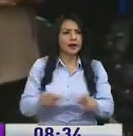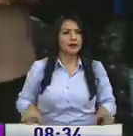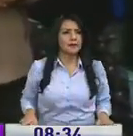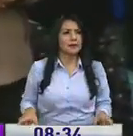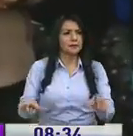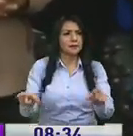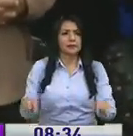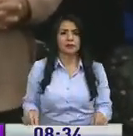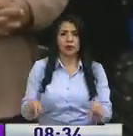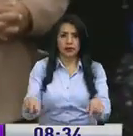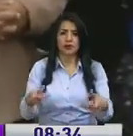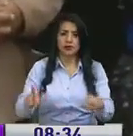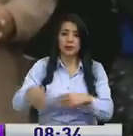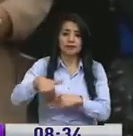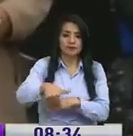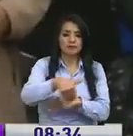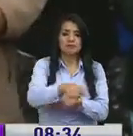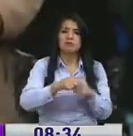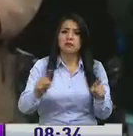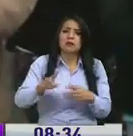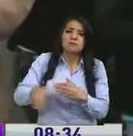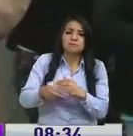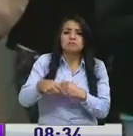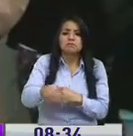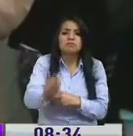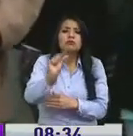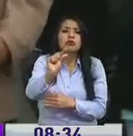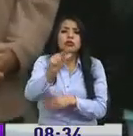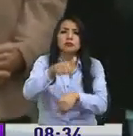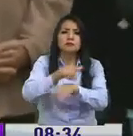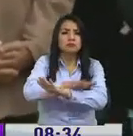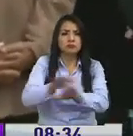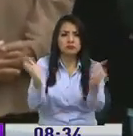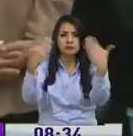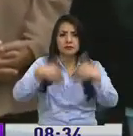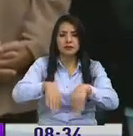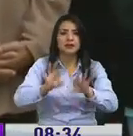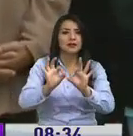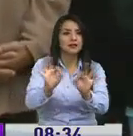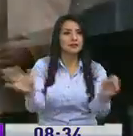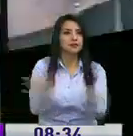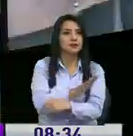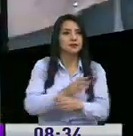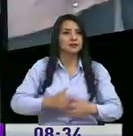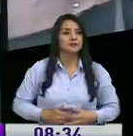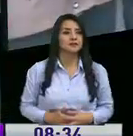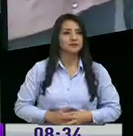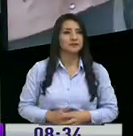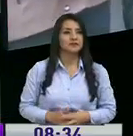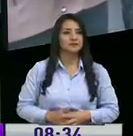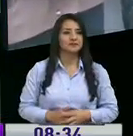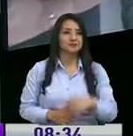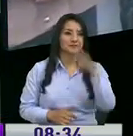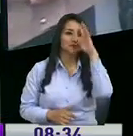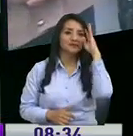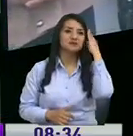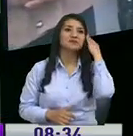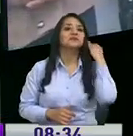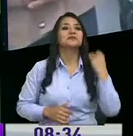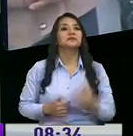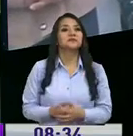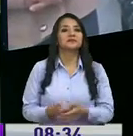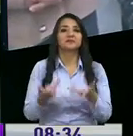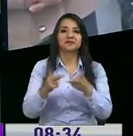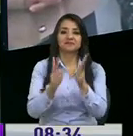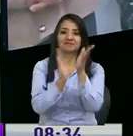también la señalización, pero eso es un poquito nada más de tiempo y ya va a estar completa la obra. Así que desde estudios también aplauso.